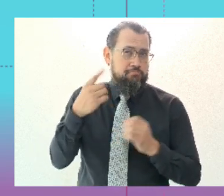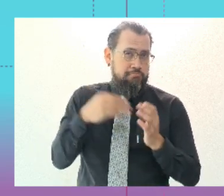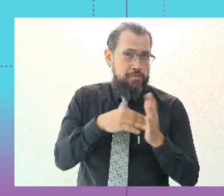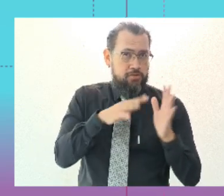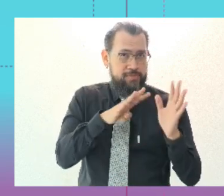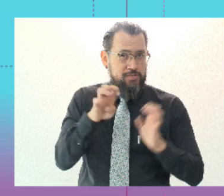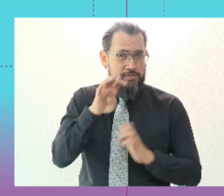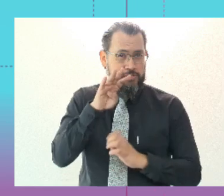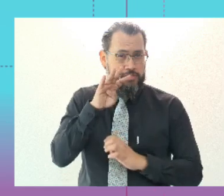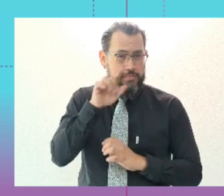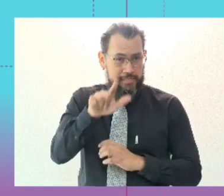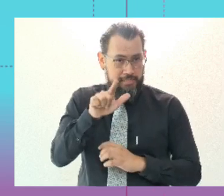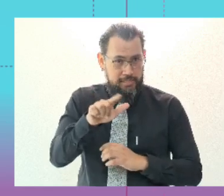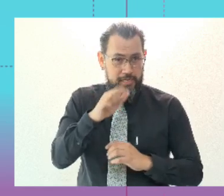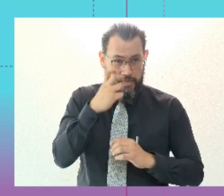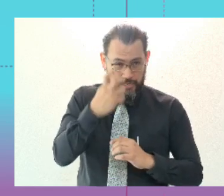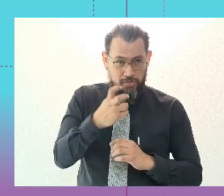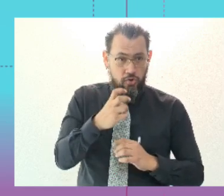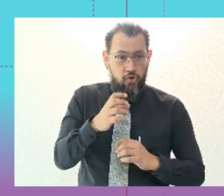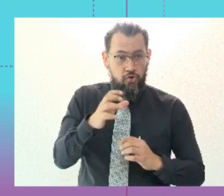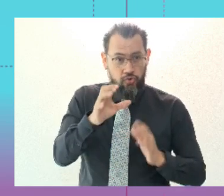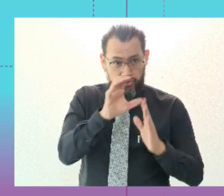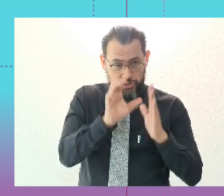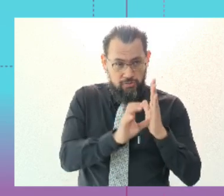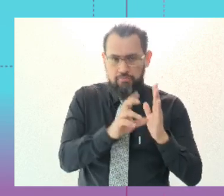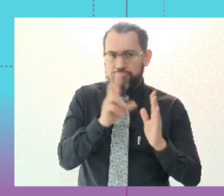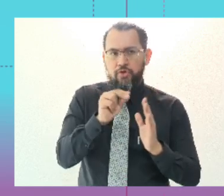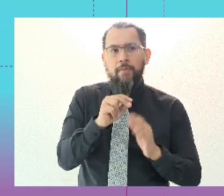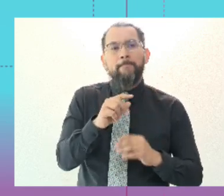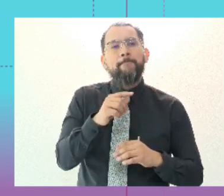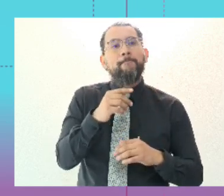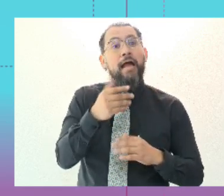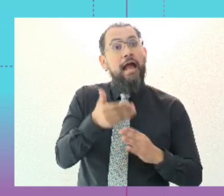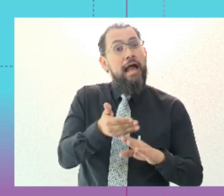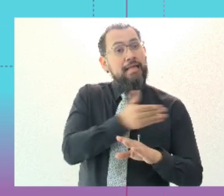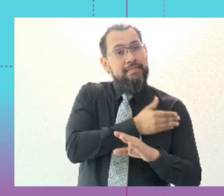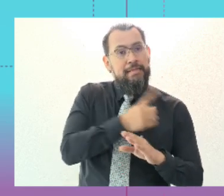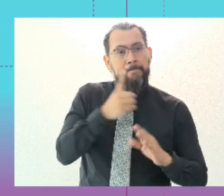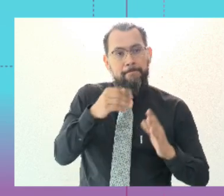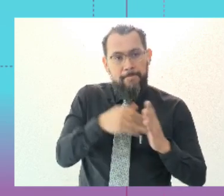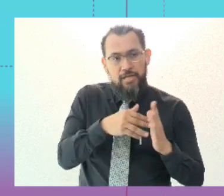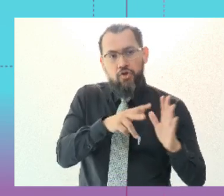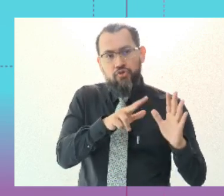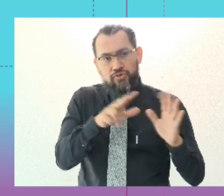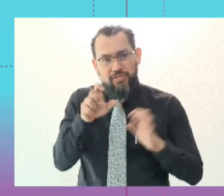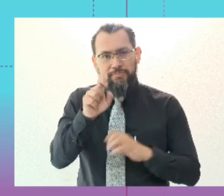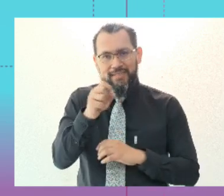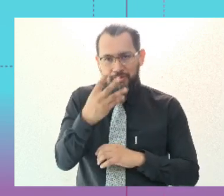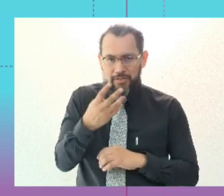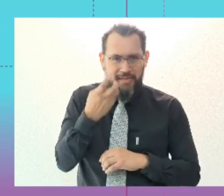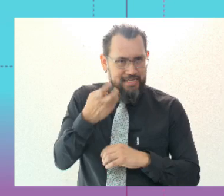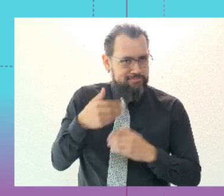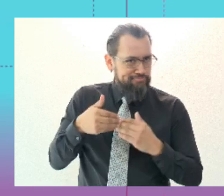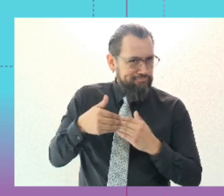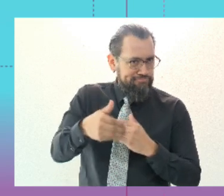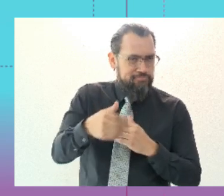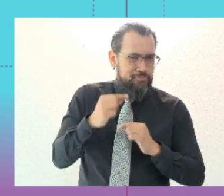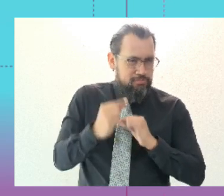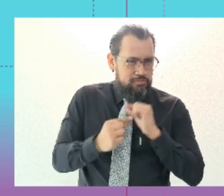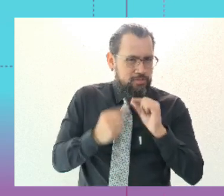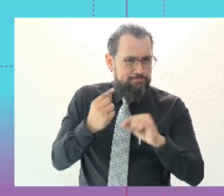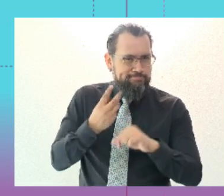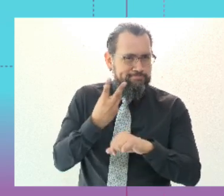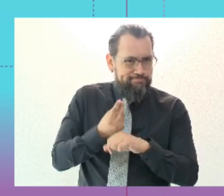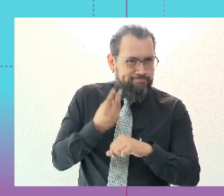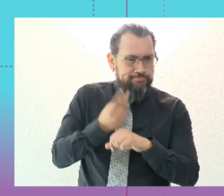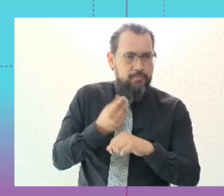1917, sino desde 1824. ¿Sí? Se ha ido construyendo poco a poco y siempre ha existido. Pero para